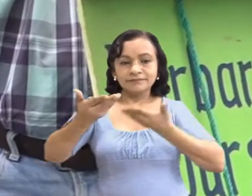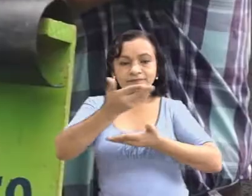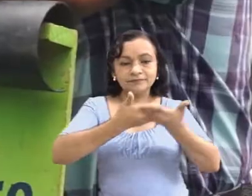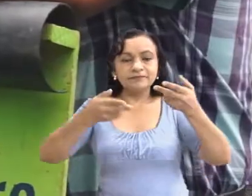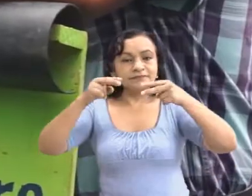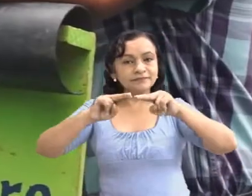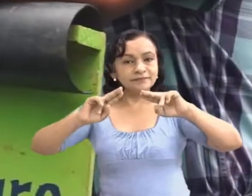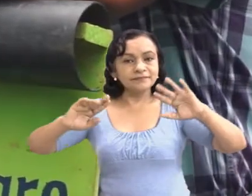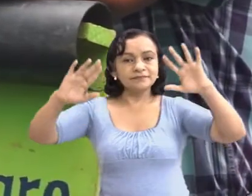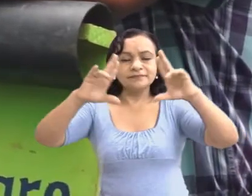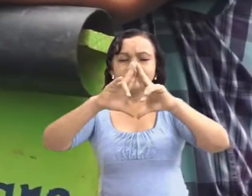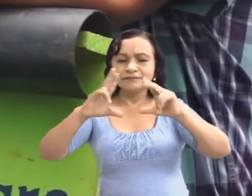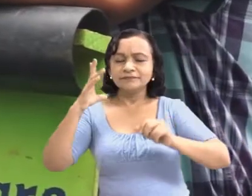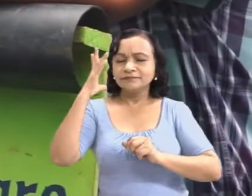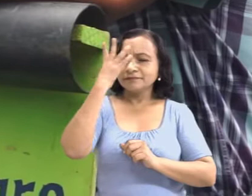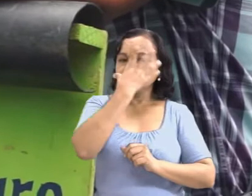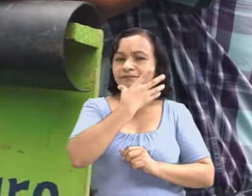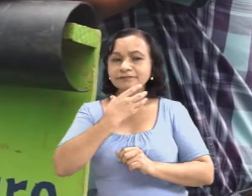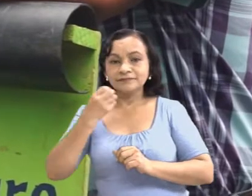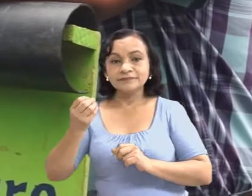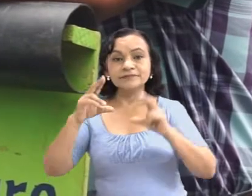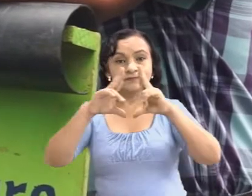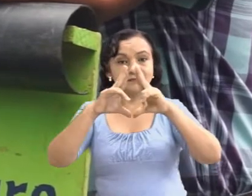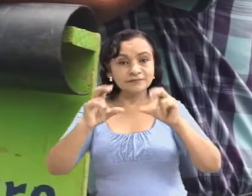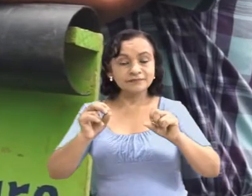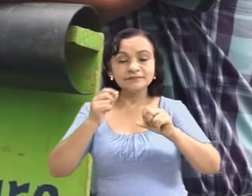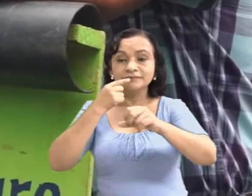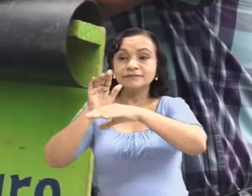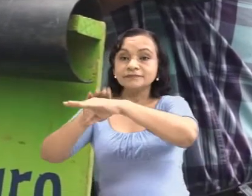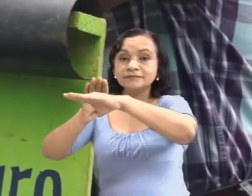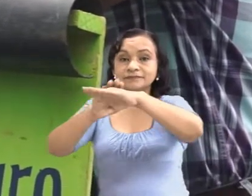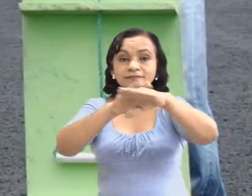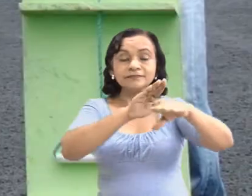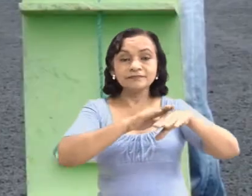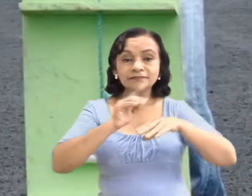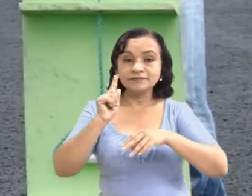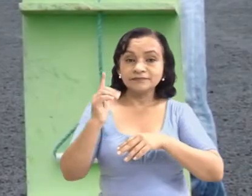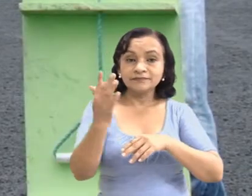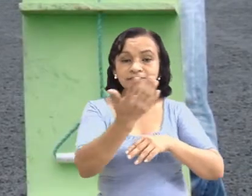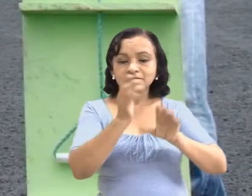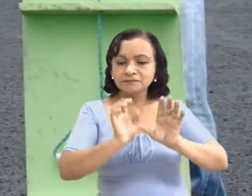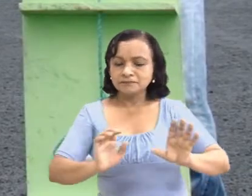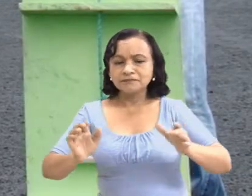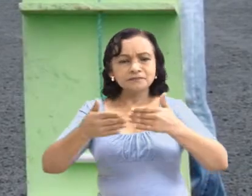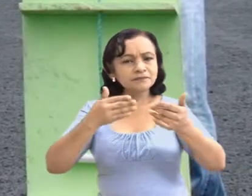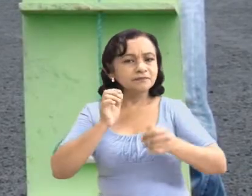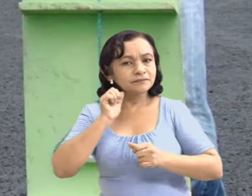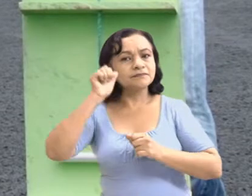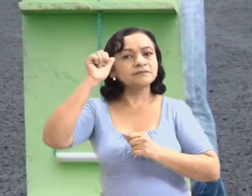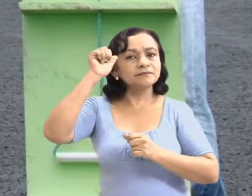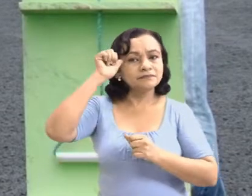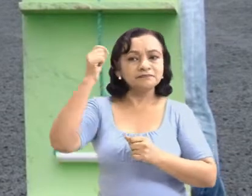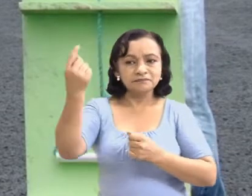compartir la naturaleza en este país tan lindo. Y hacemos ese llamado a todos, desde el más chico hasta el más